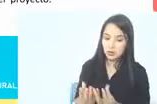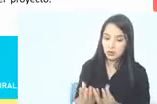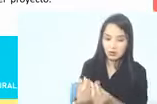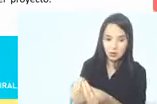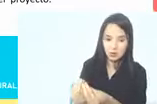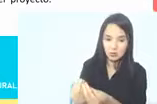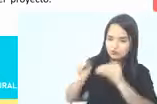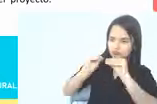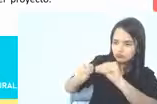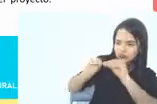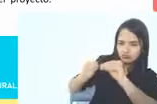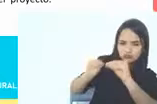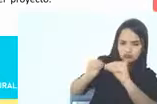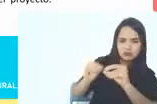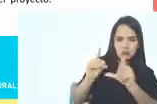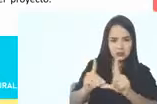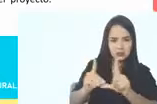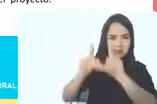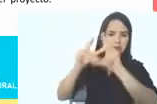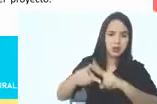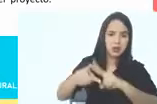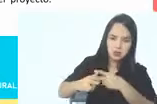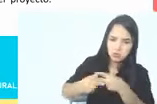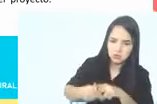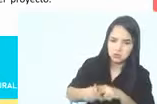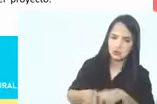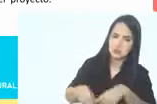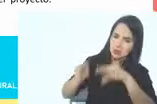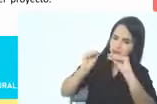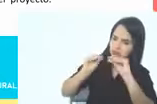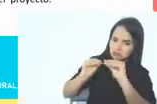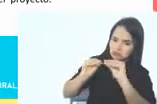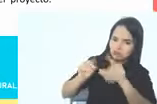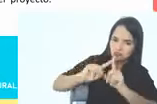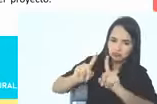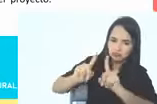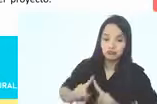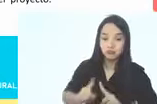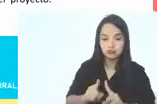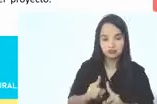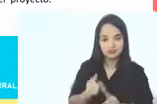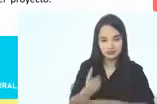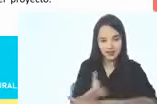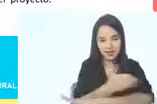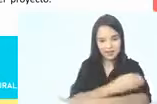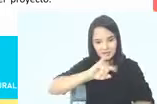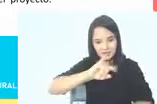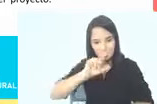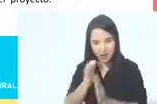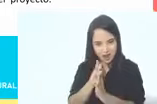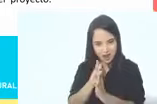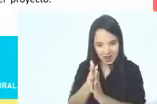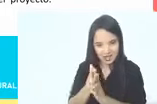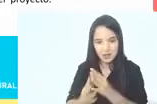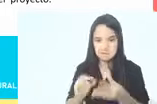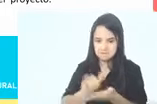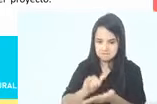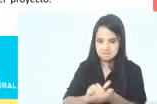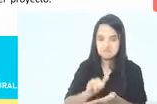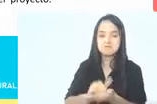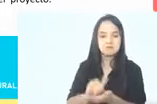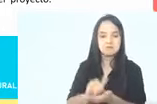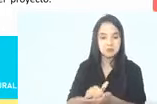proyectos de circulación artística y para 60 participantes. página web y electronic press kit, que son kit de